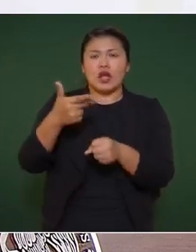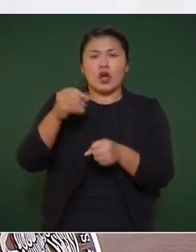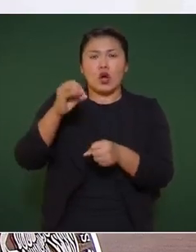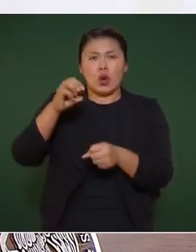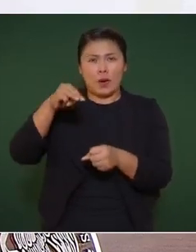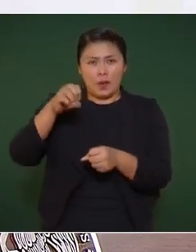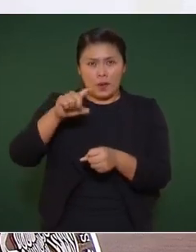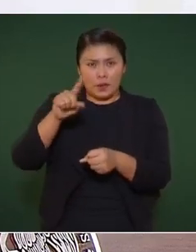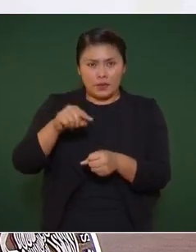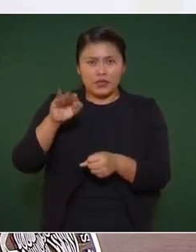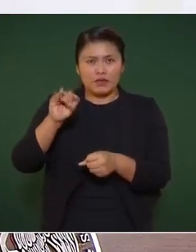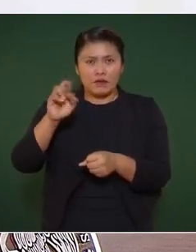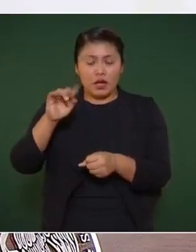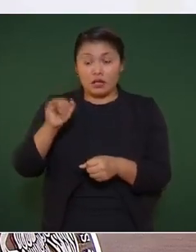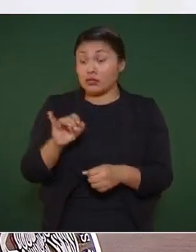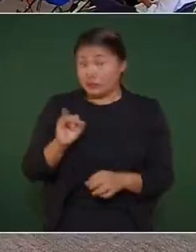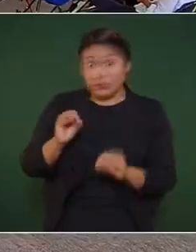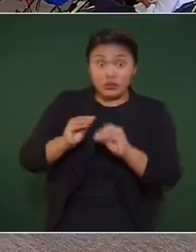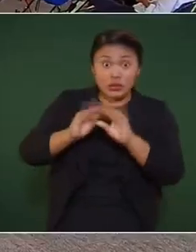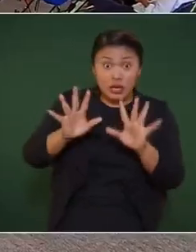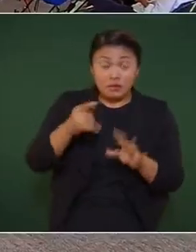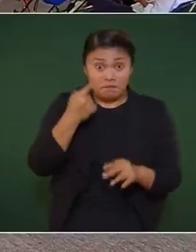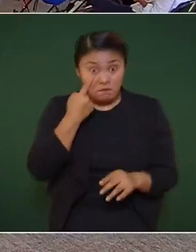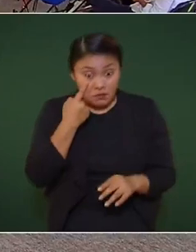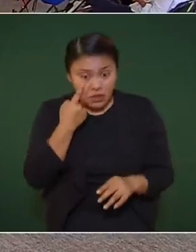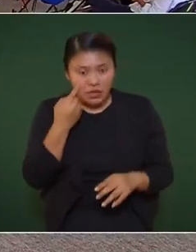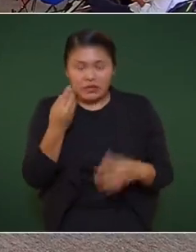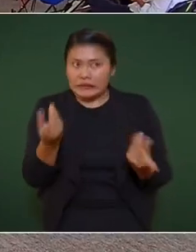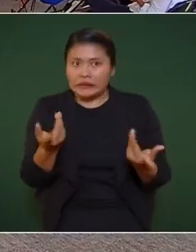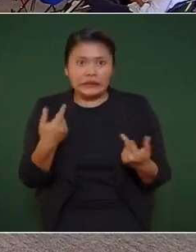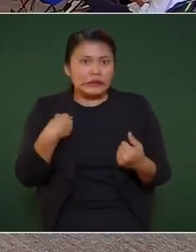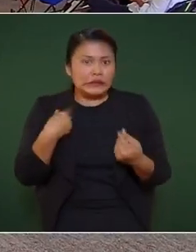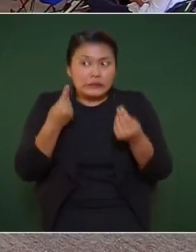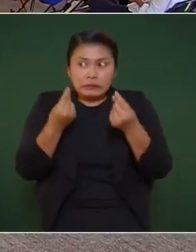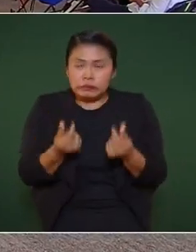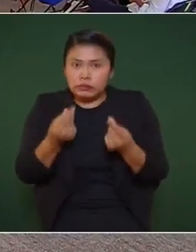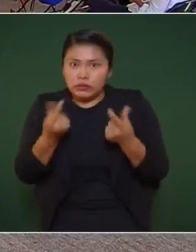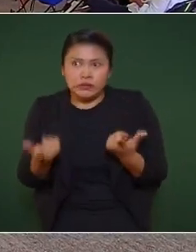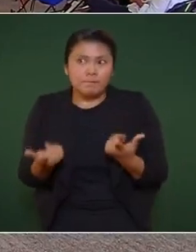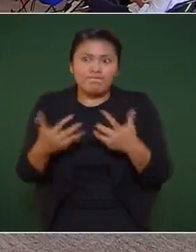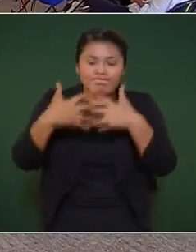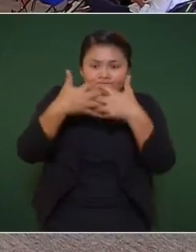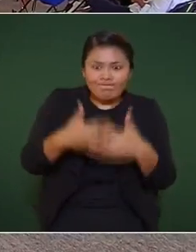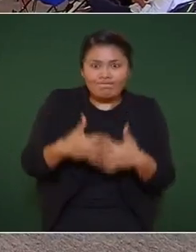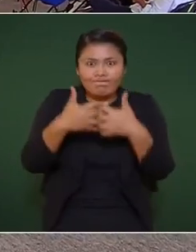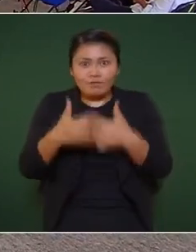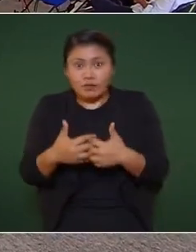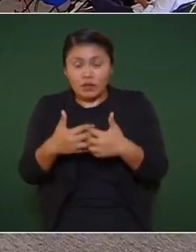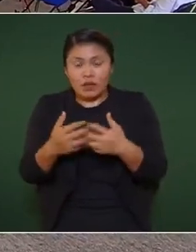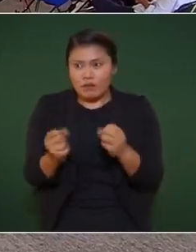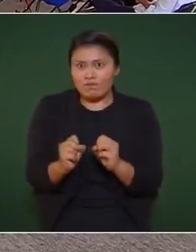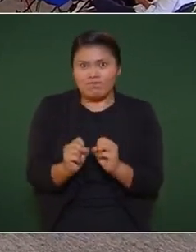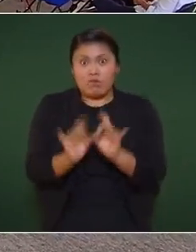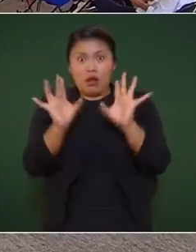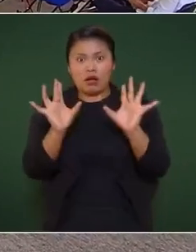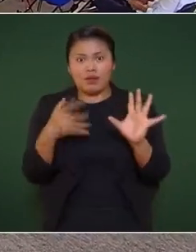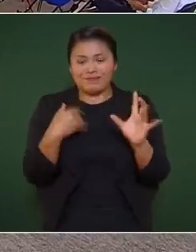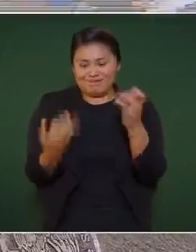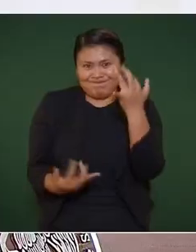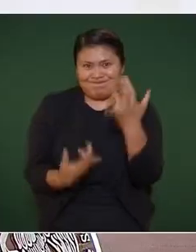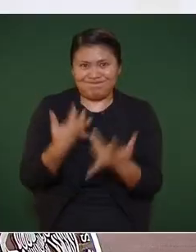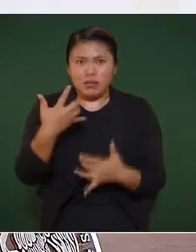estamos, sí, así en es, una bomba de tiempo entre los complejos. No solamente son quemados por accidentes en los